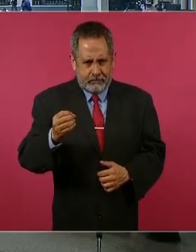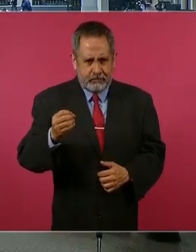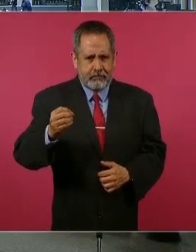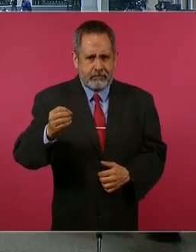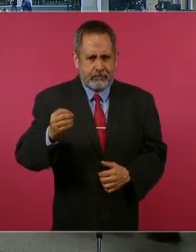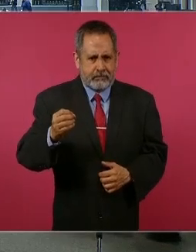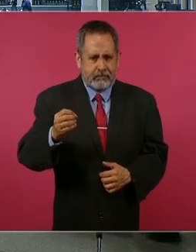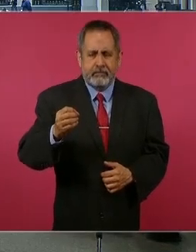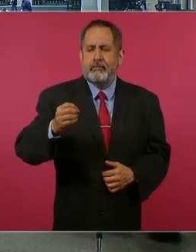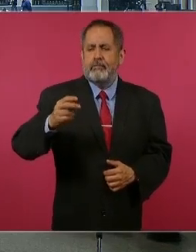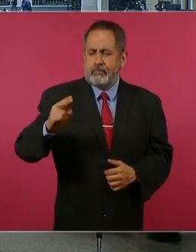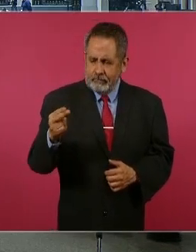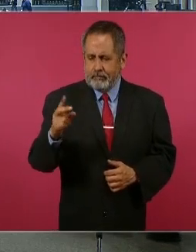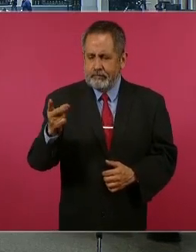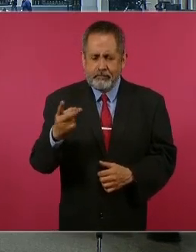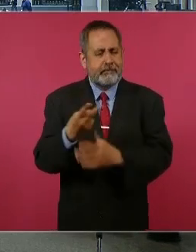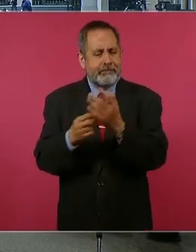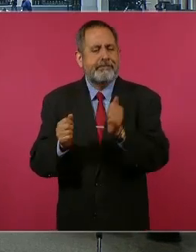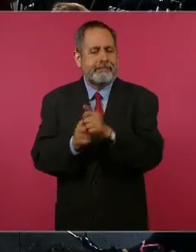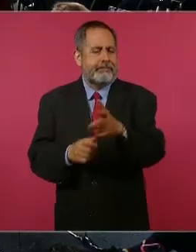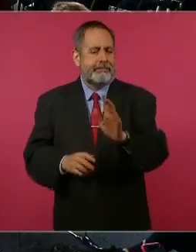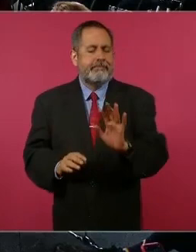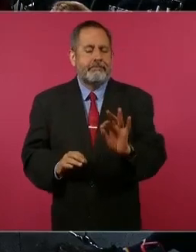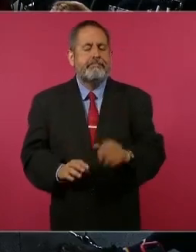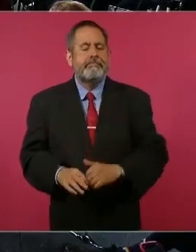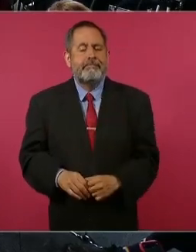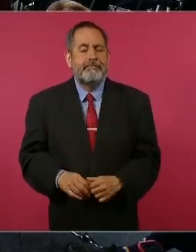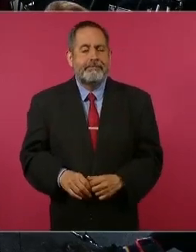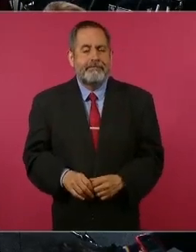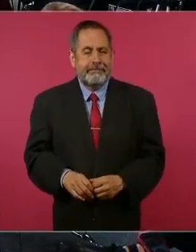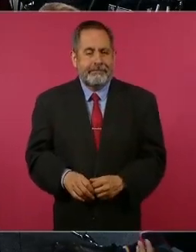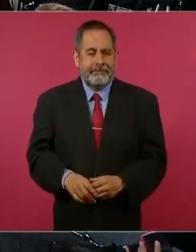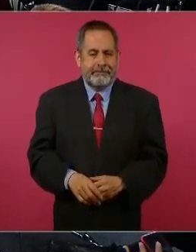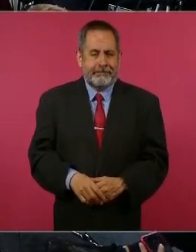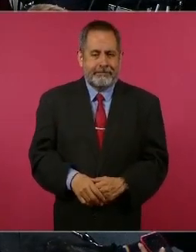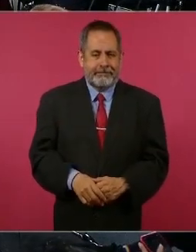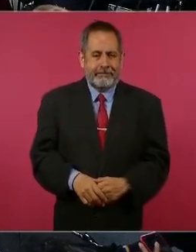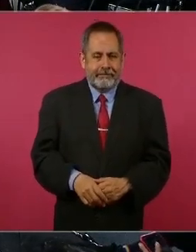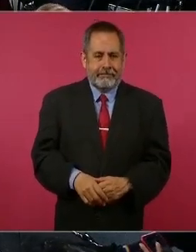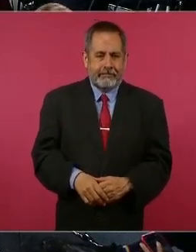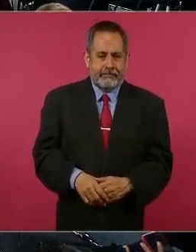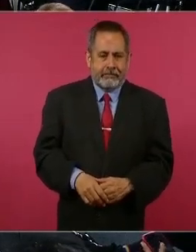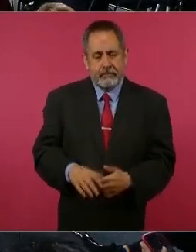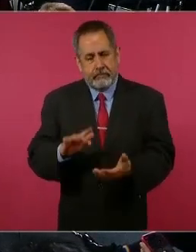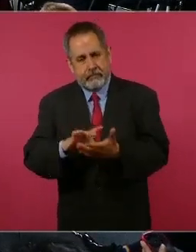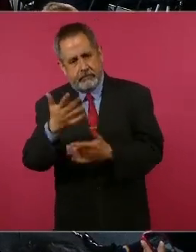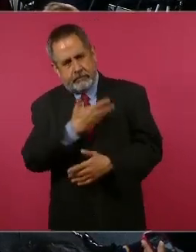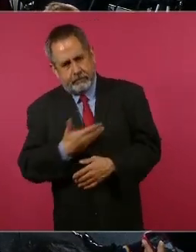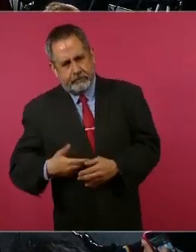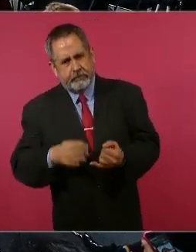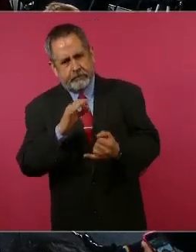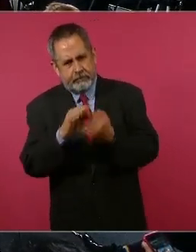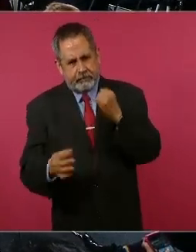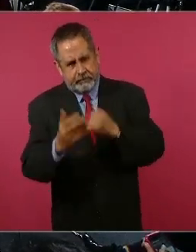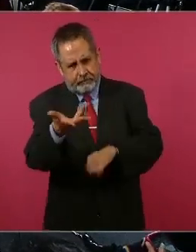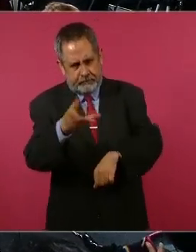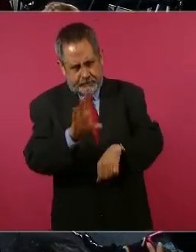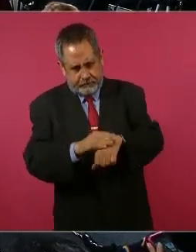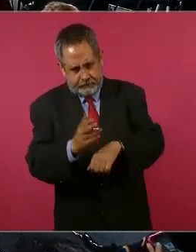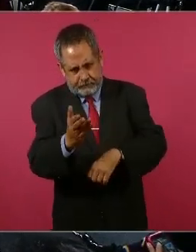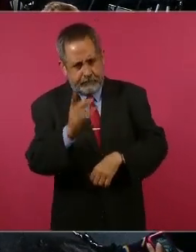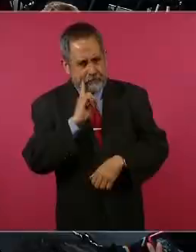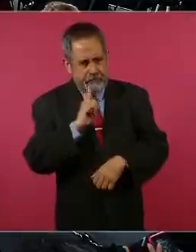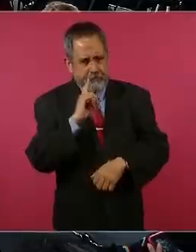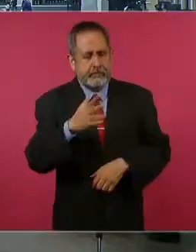septiembre octubre noviembre diciembre gracias señor presidente ya por último si me lo permite